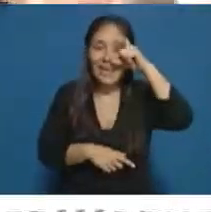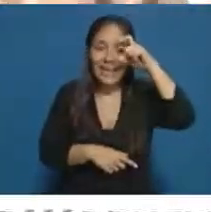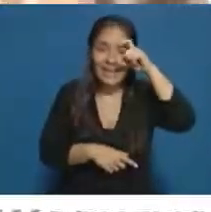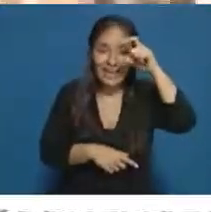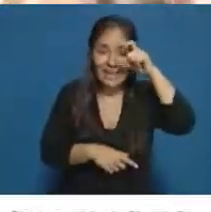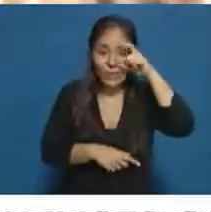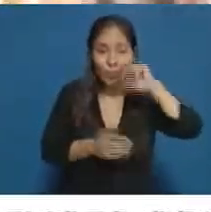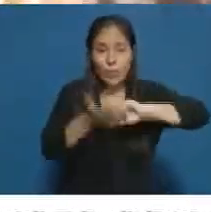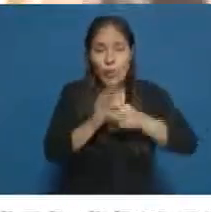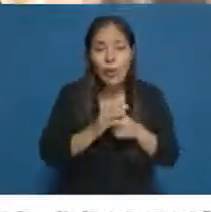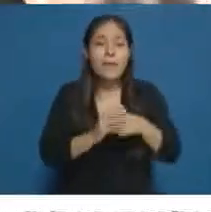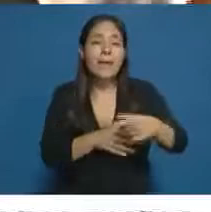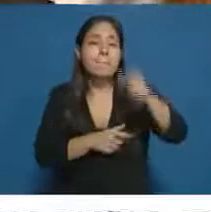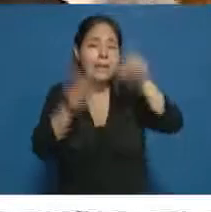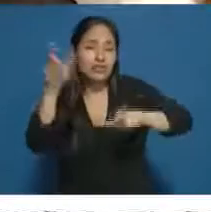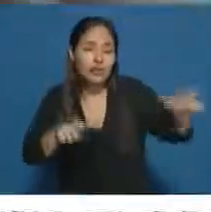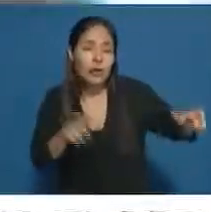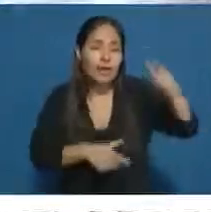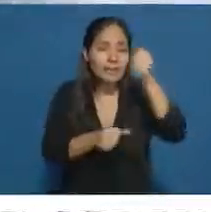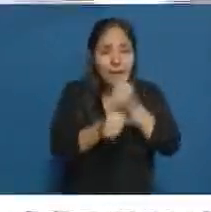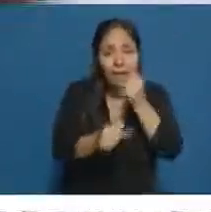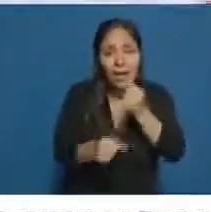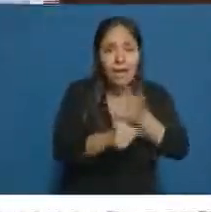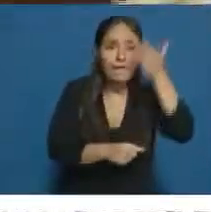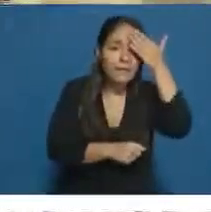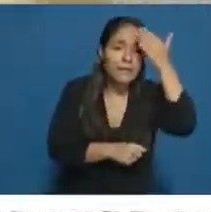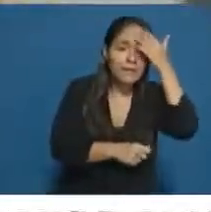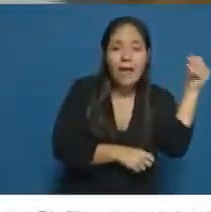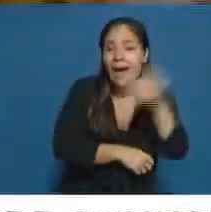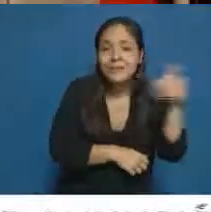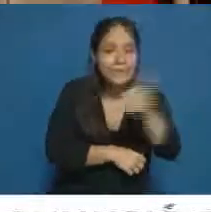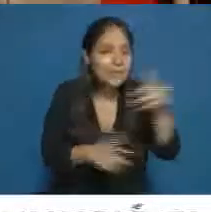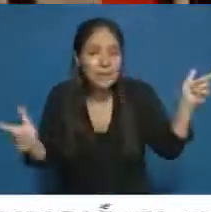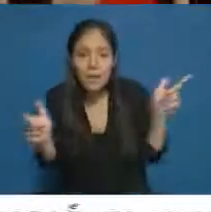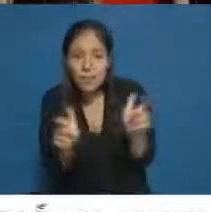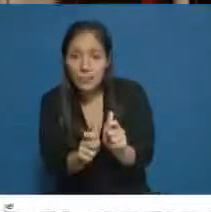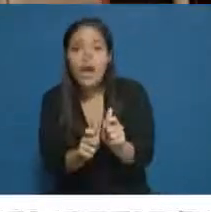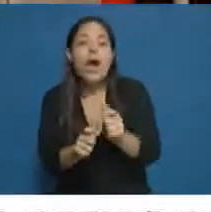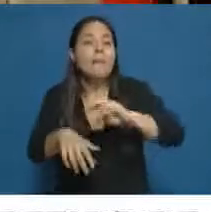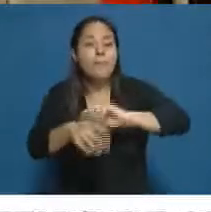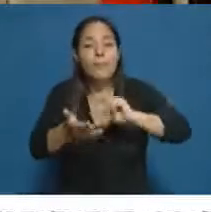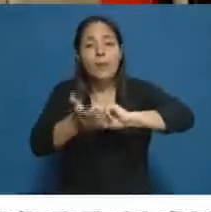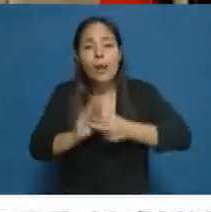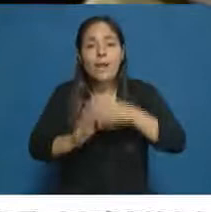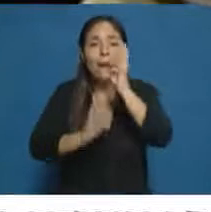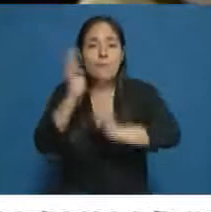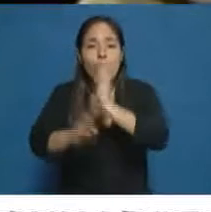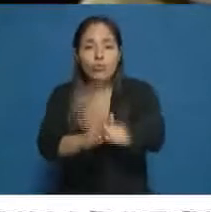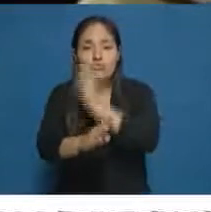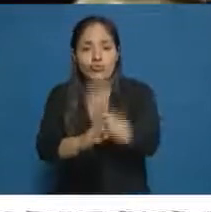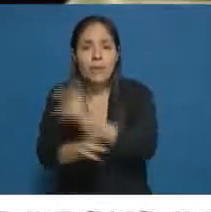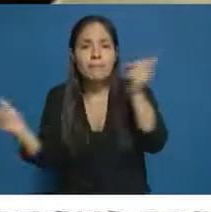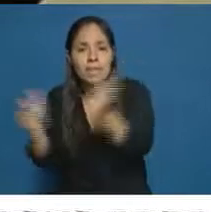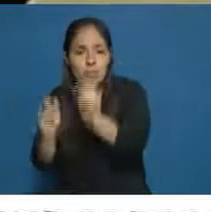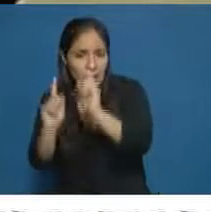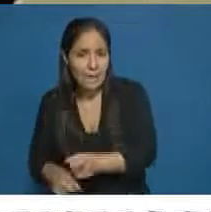de ausentismo en las empresas, ha provocado una disminución en la producción y distribución de alimentos. Muchas tuvieron